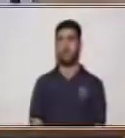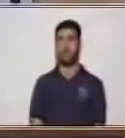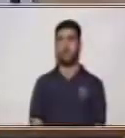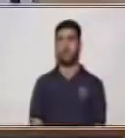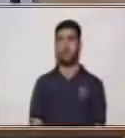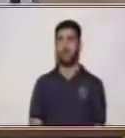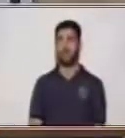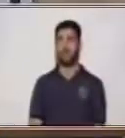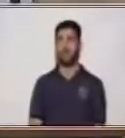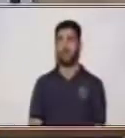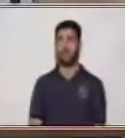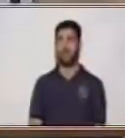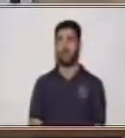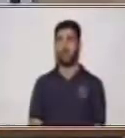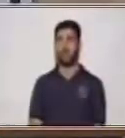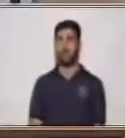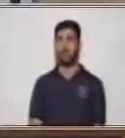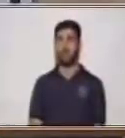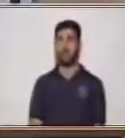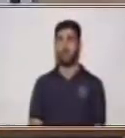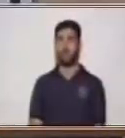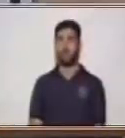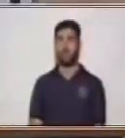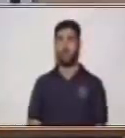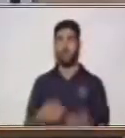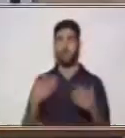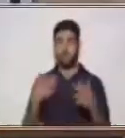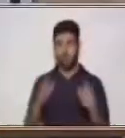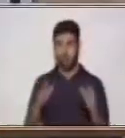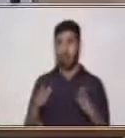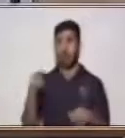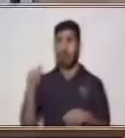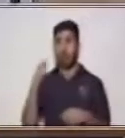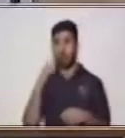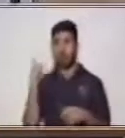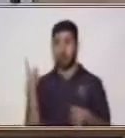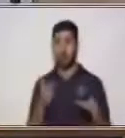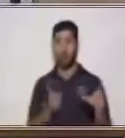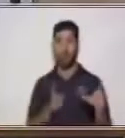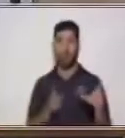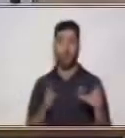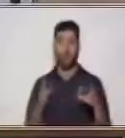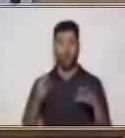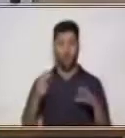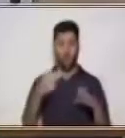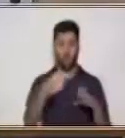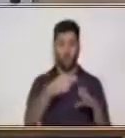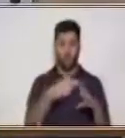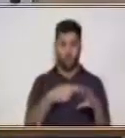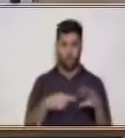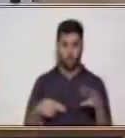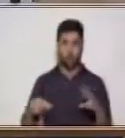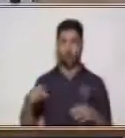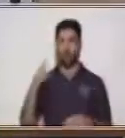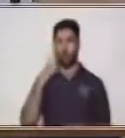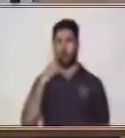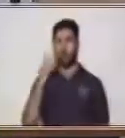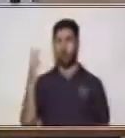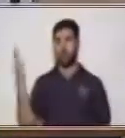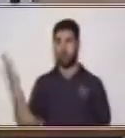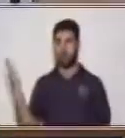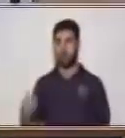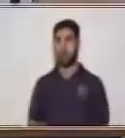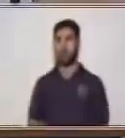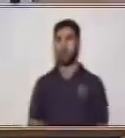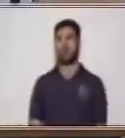Luego, con mi tijera, con mucho cuidado, ¿sí? Las tijeras nos